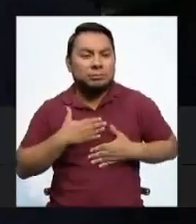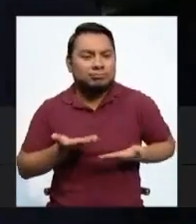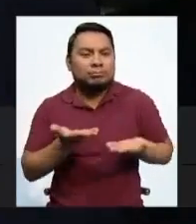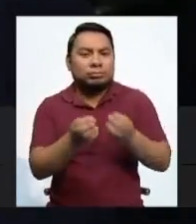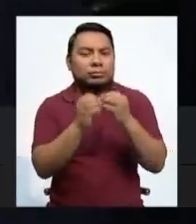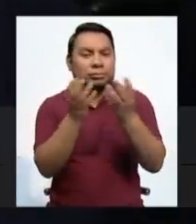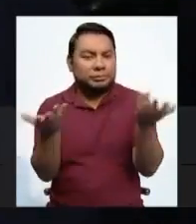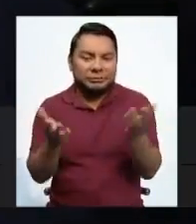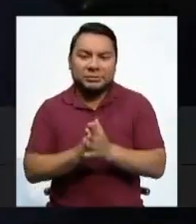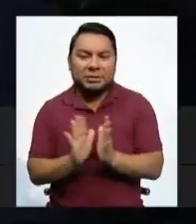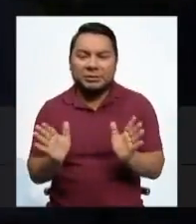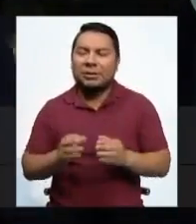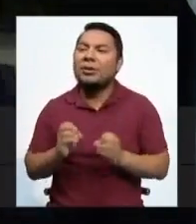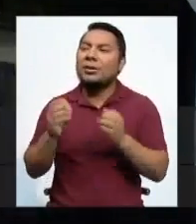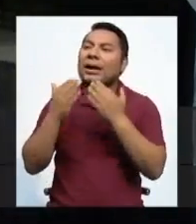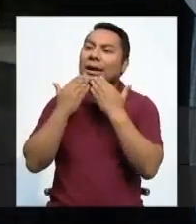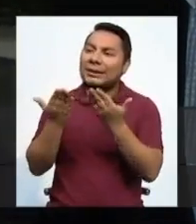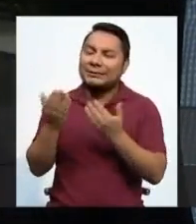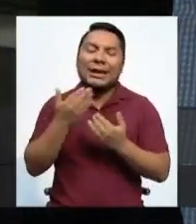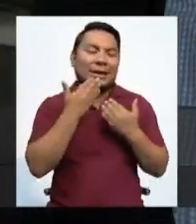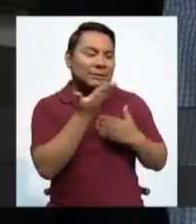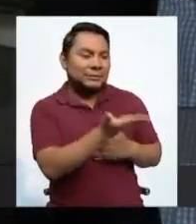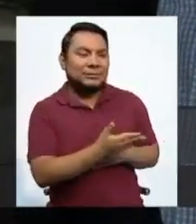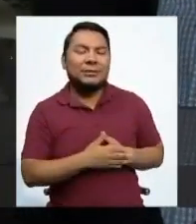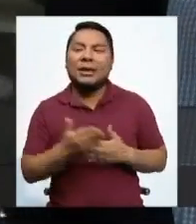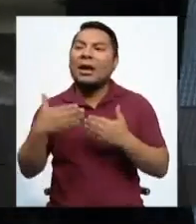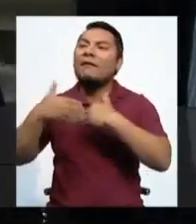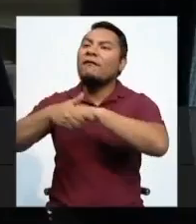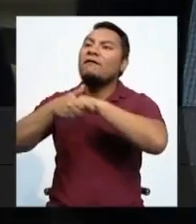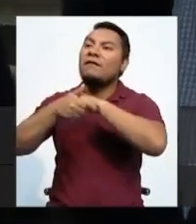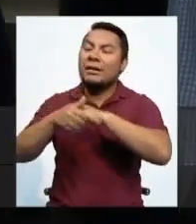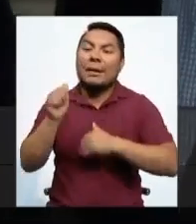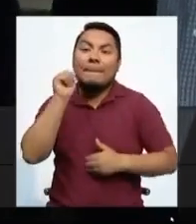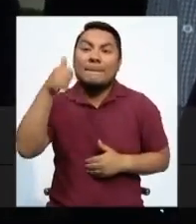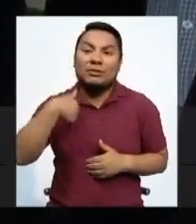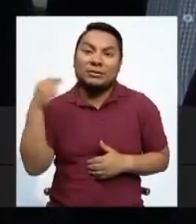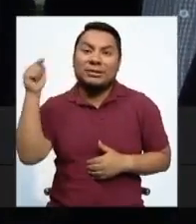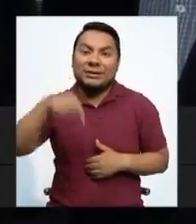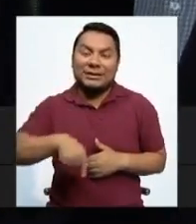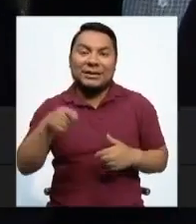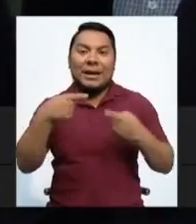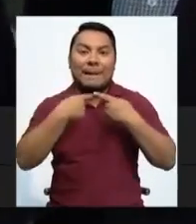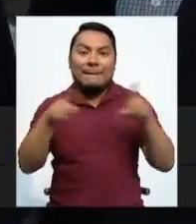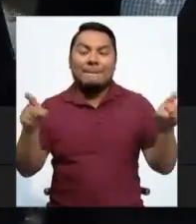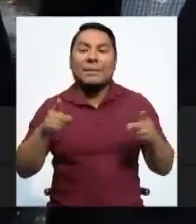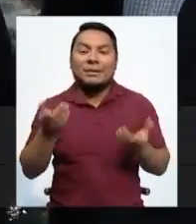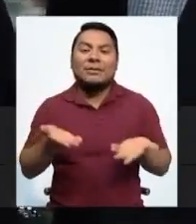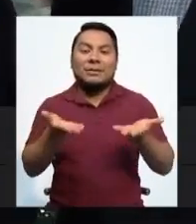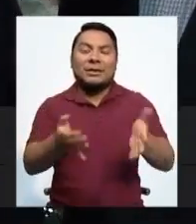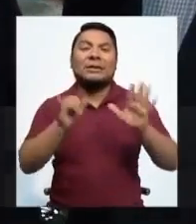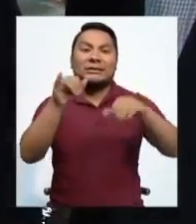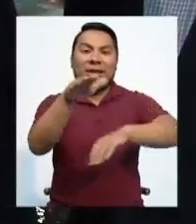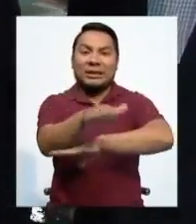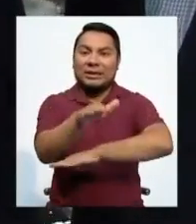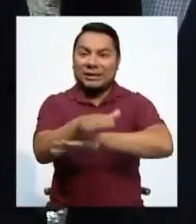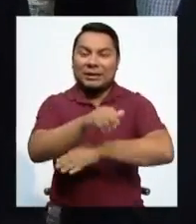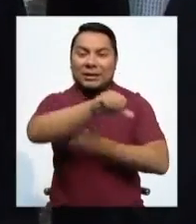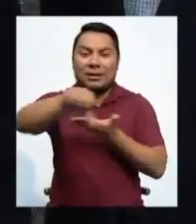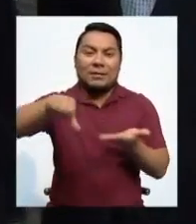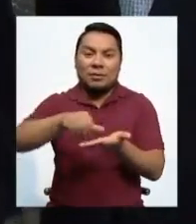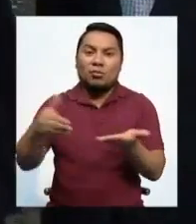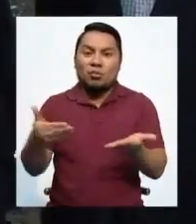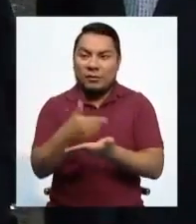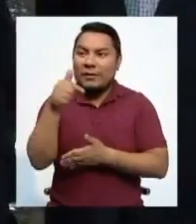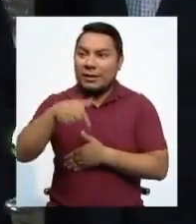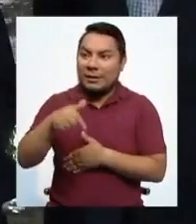¿no? Muchas gracias a usted. Buenas. Sí, felicitaciones. Buenas. Vamos a estar mañana entonces con la presentación. Espero. Y la entrega de esta obra, la Plaza Nueva,